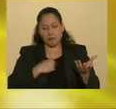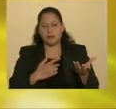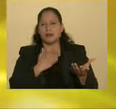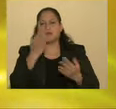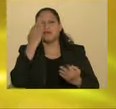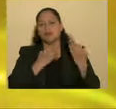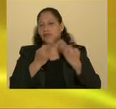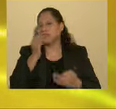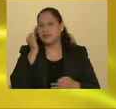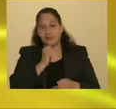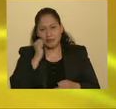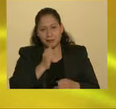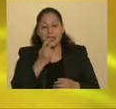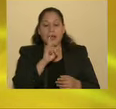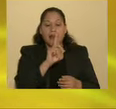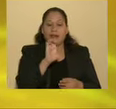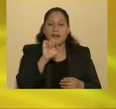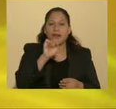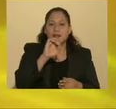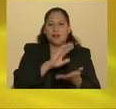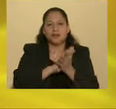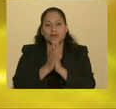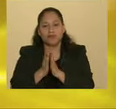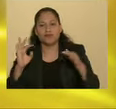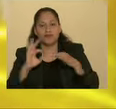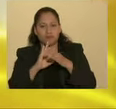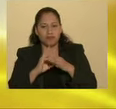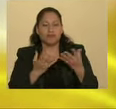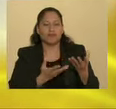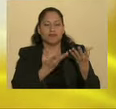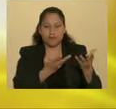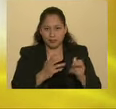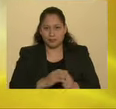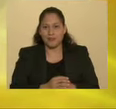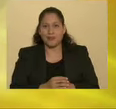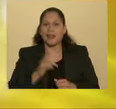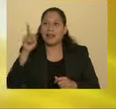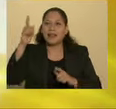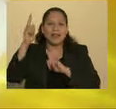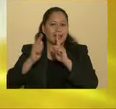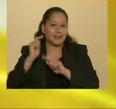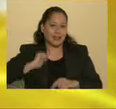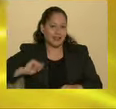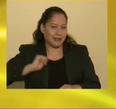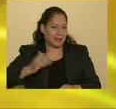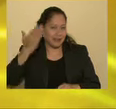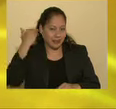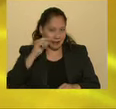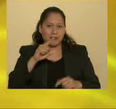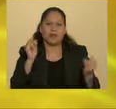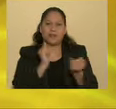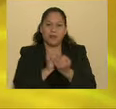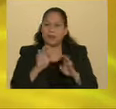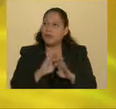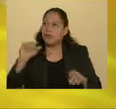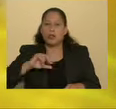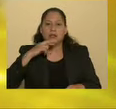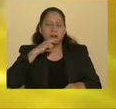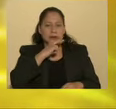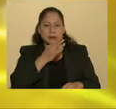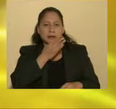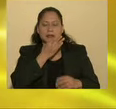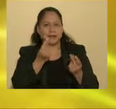Inmediato. Exacto. Aparte. Y además inmediato, eso es clave. Hasta en Grecia se enseñaba así, que el deseo busca la inmediatez. Así es.